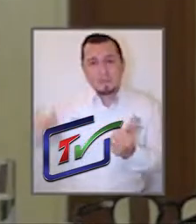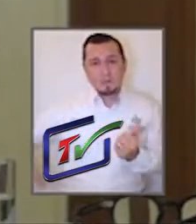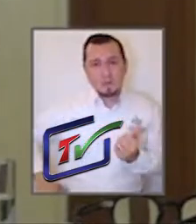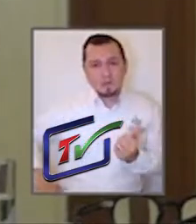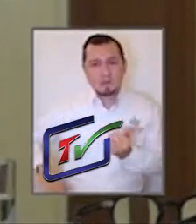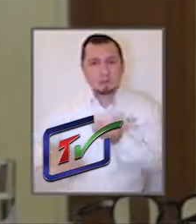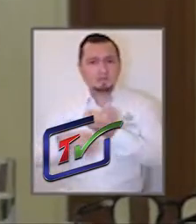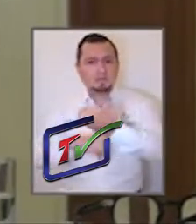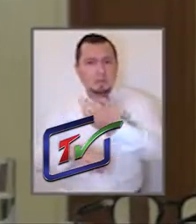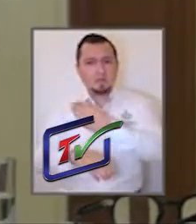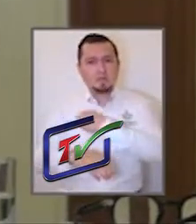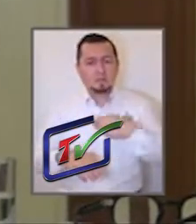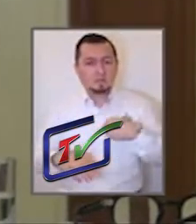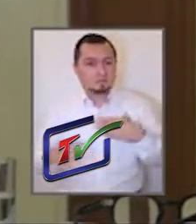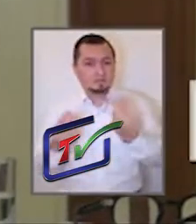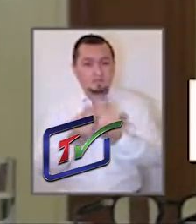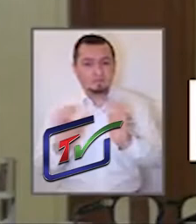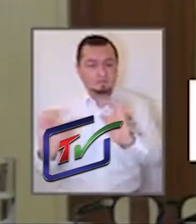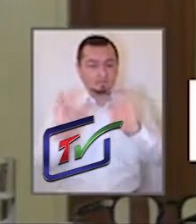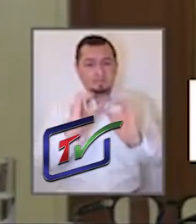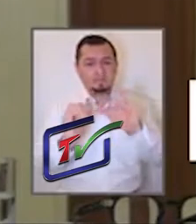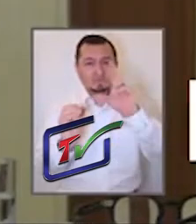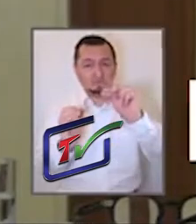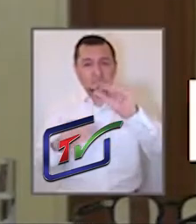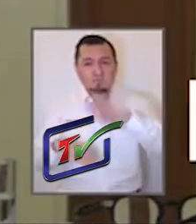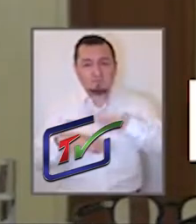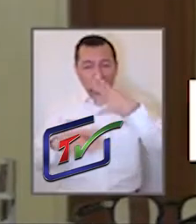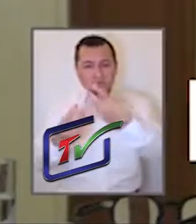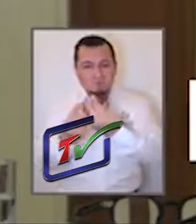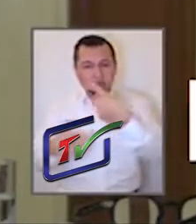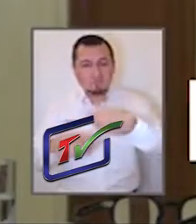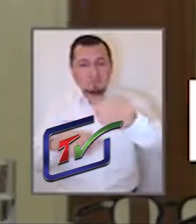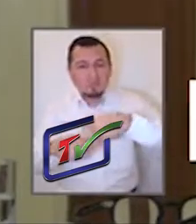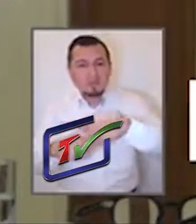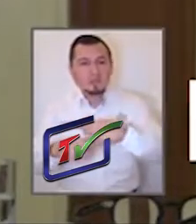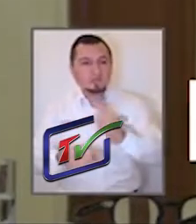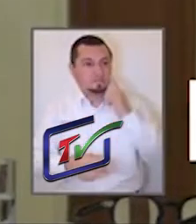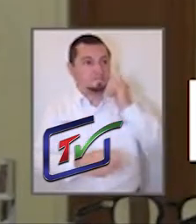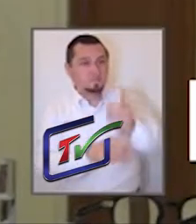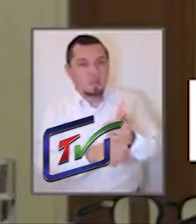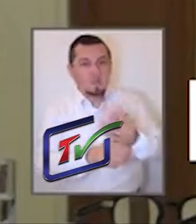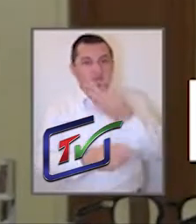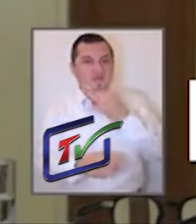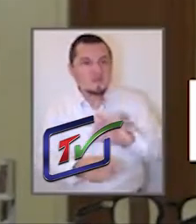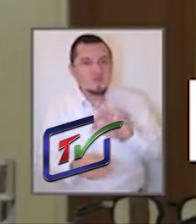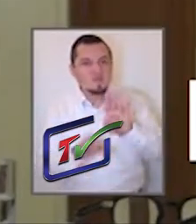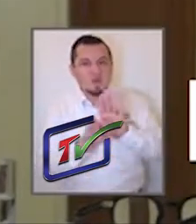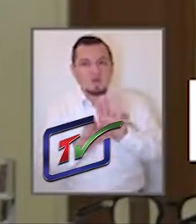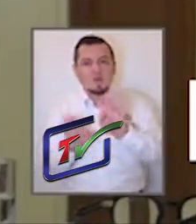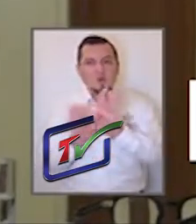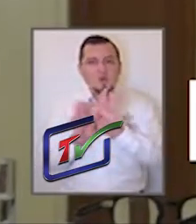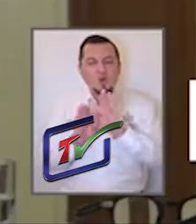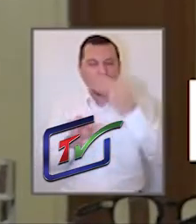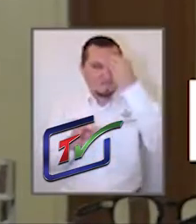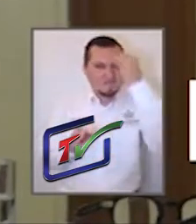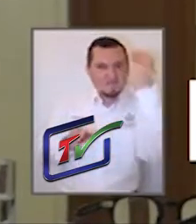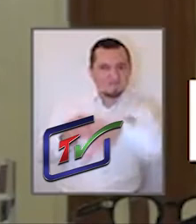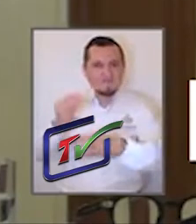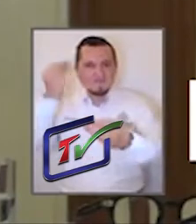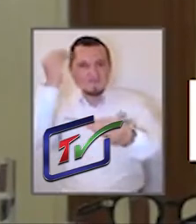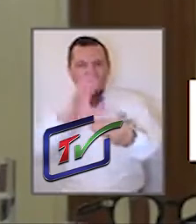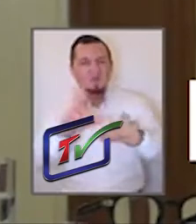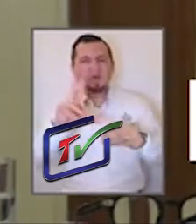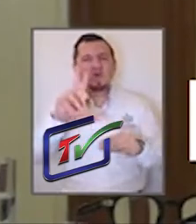el gobierno del estado, los gobiernos municipales. No se trata de ver a quién nos cachamos en una fiesta, en una